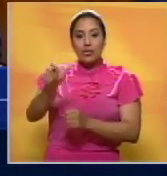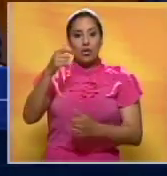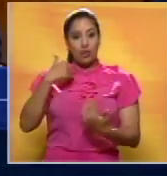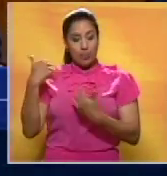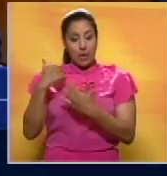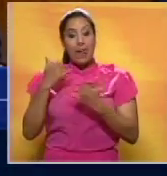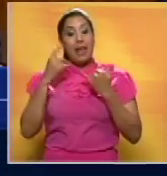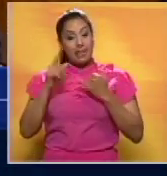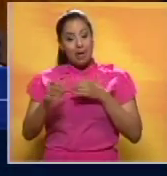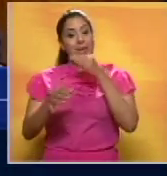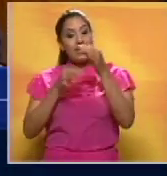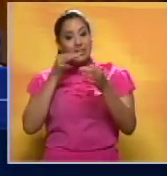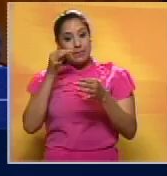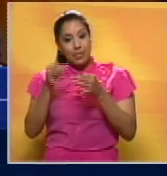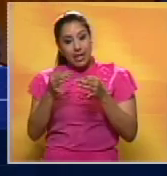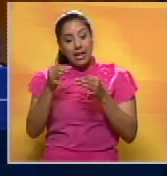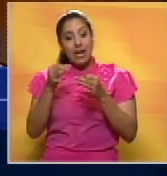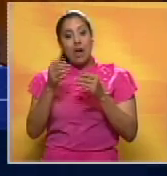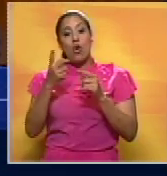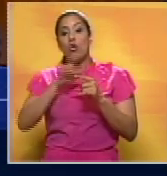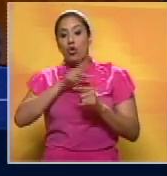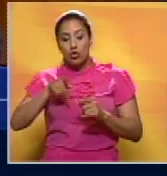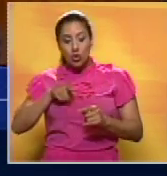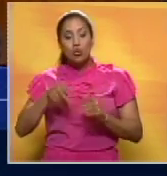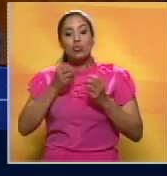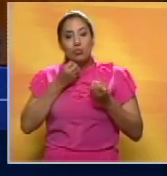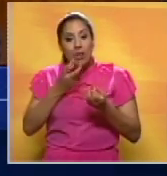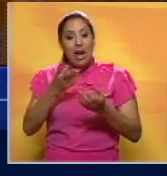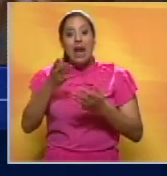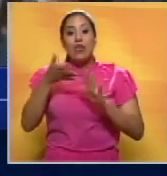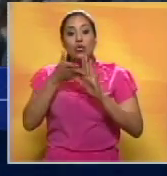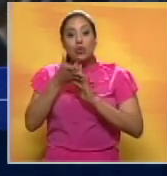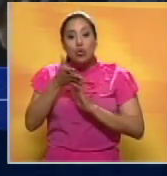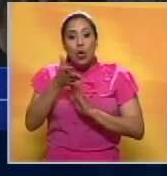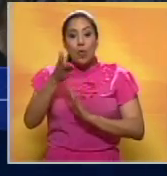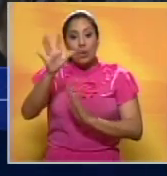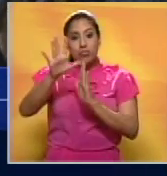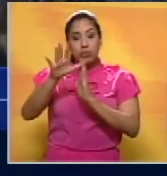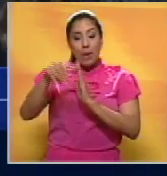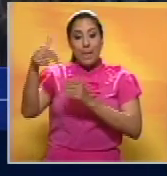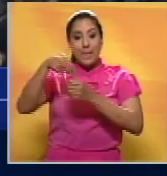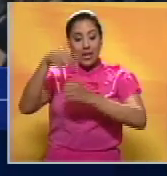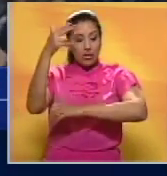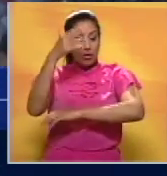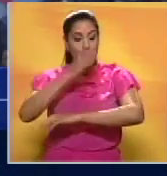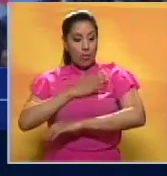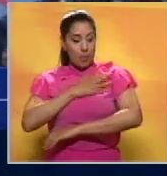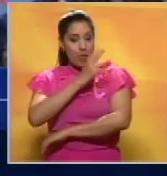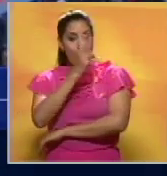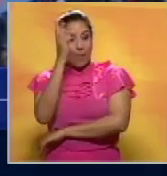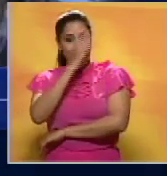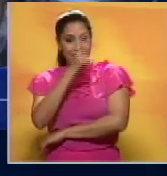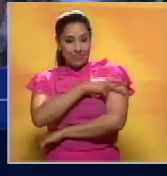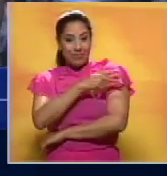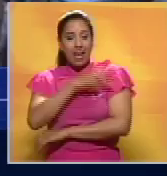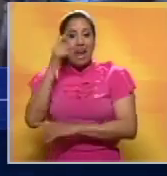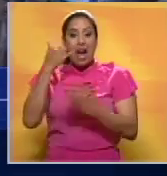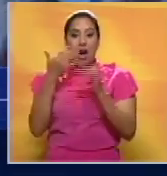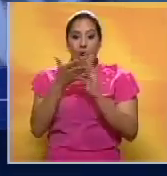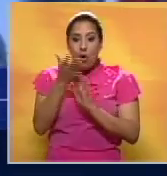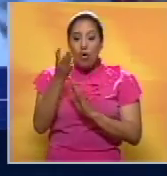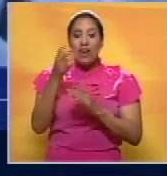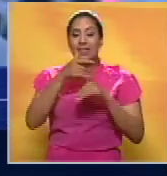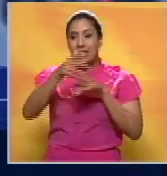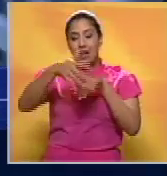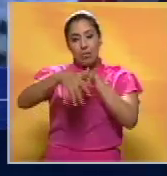Cunha. Así nos reveló detalles de la trama de corrupción de Petrobras. Ante la situación, miles de personas salieron